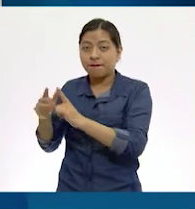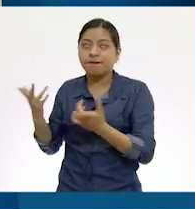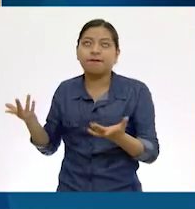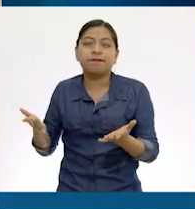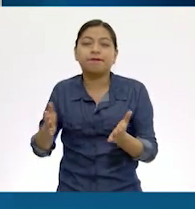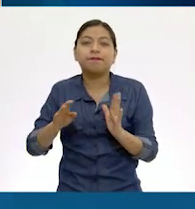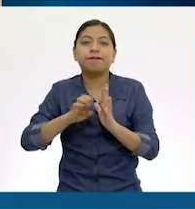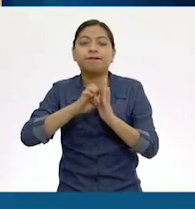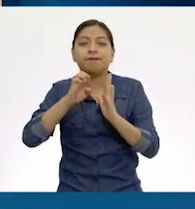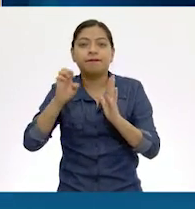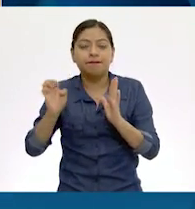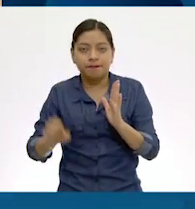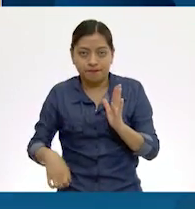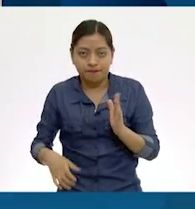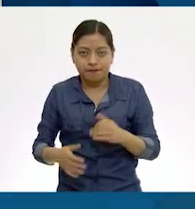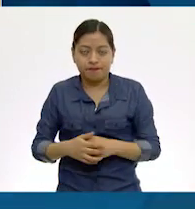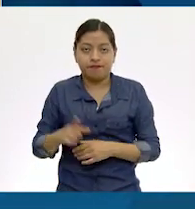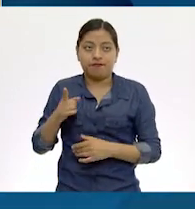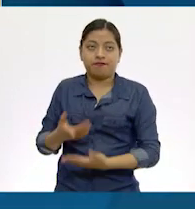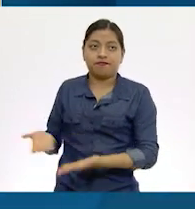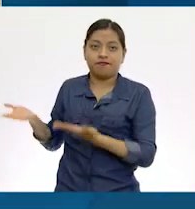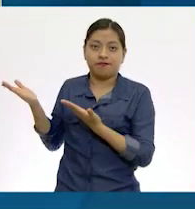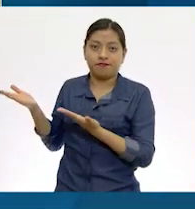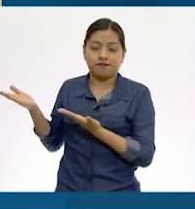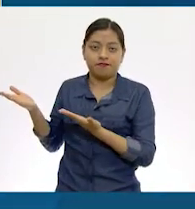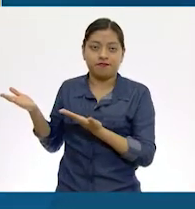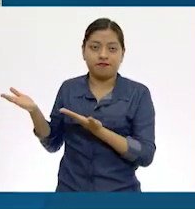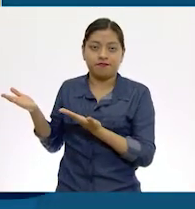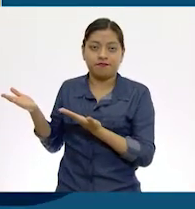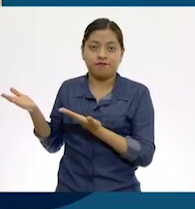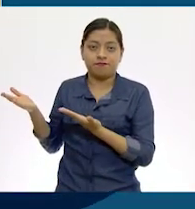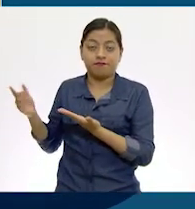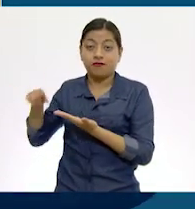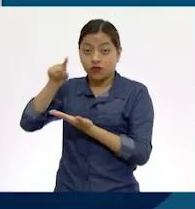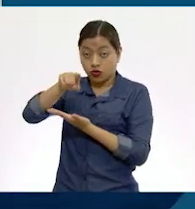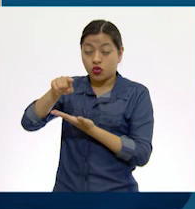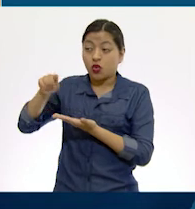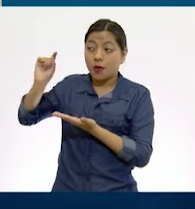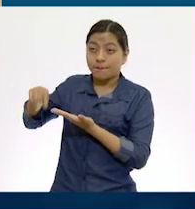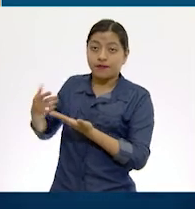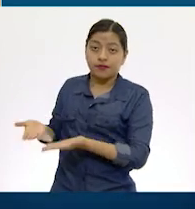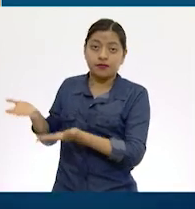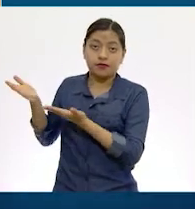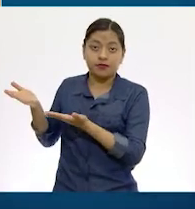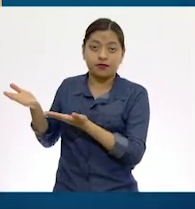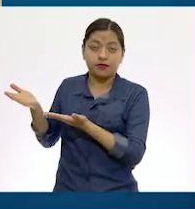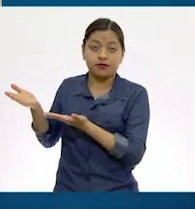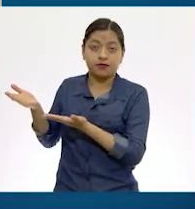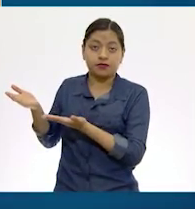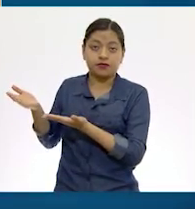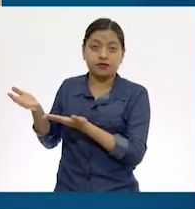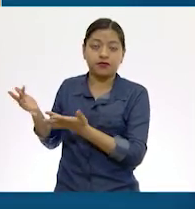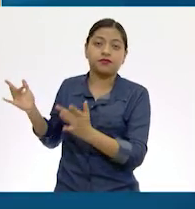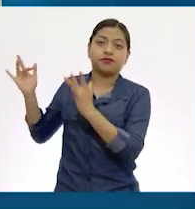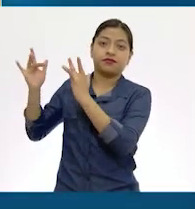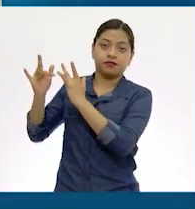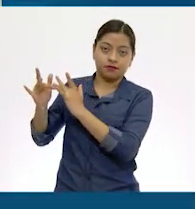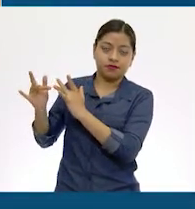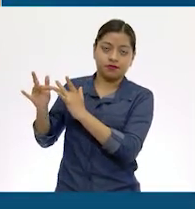ejemplo, este enlace nos lleva a la mediateca. Ahí está la liga donde nos está conectando, ya